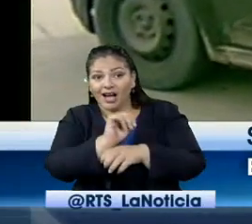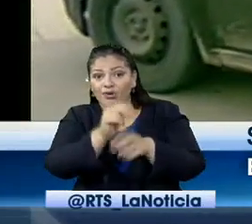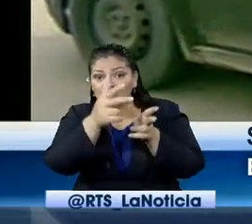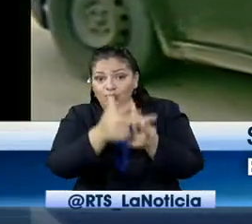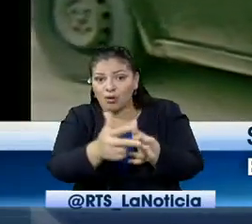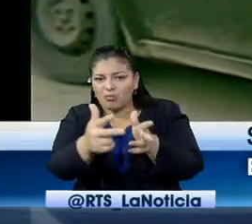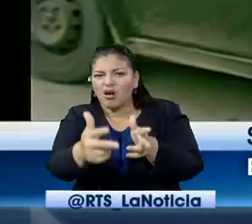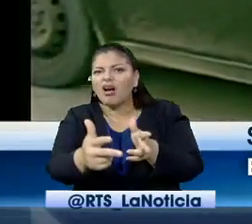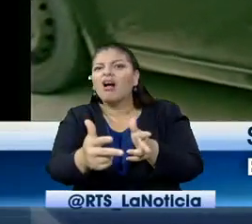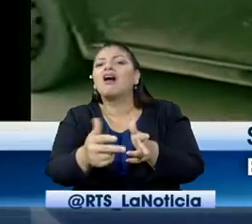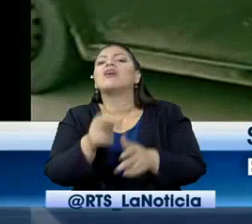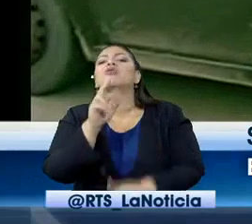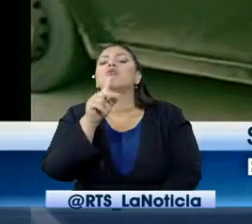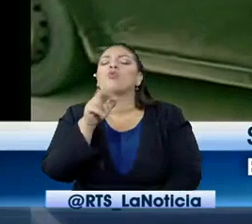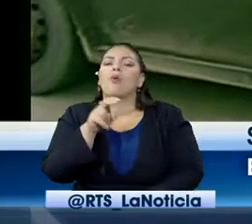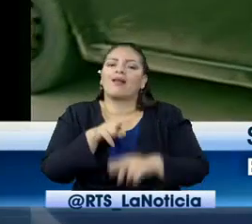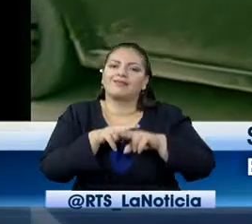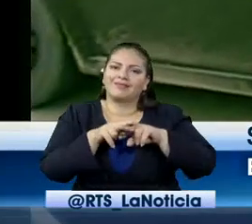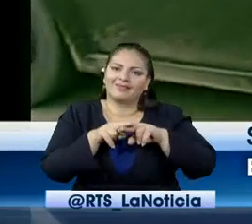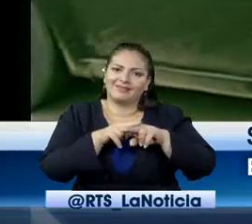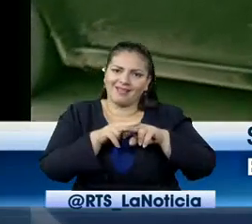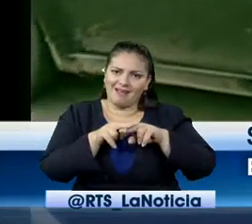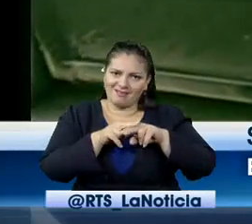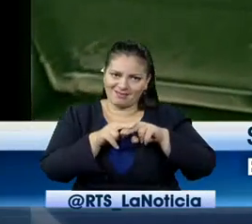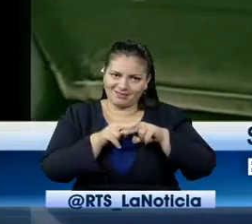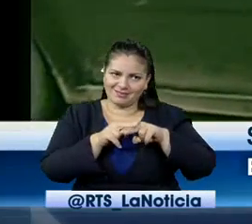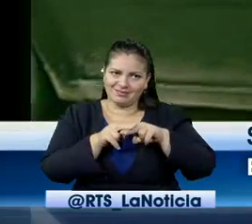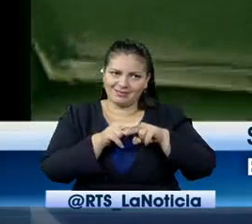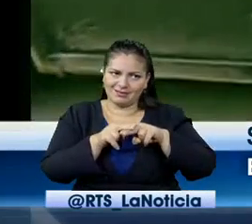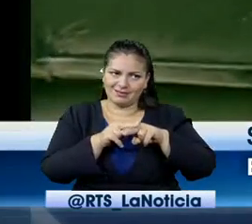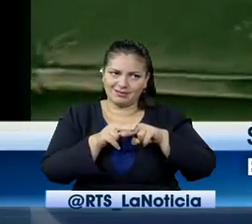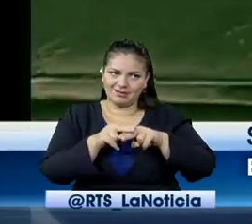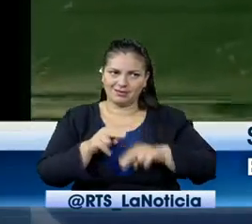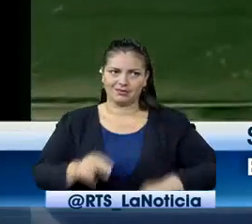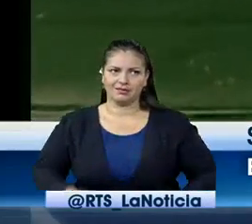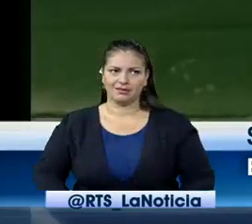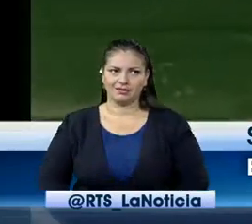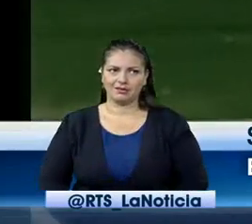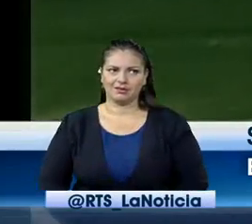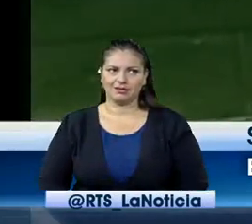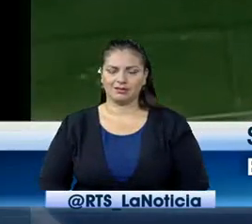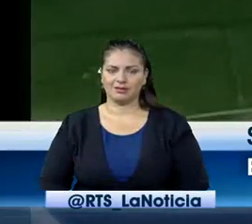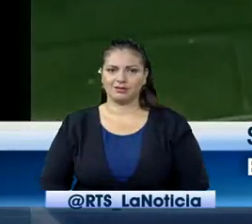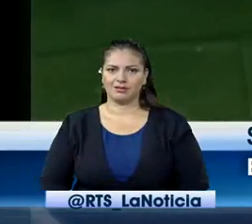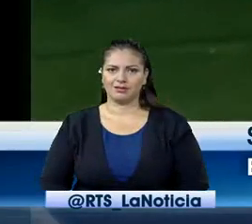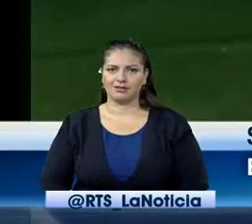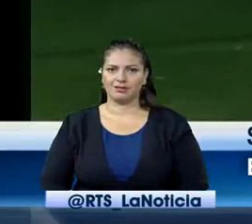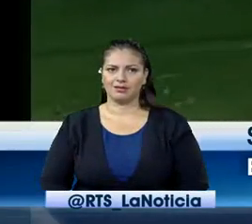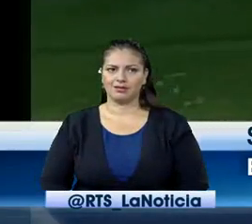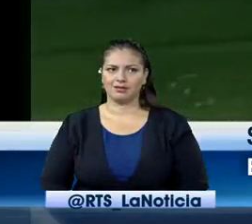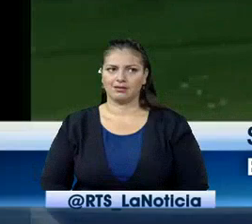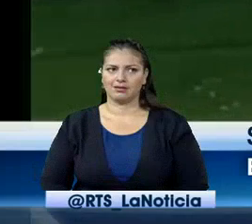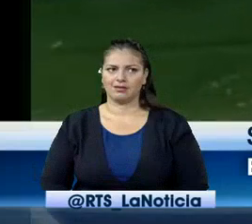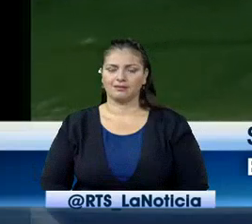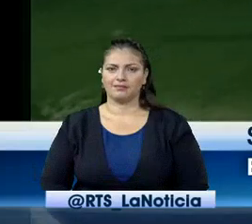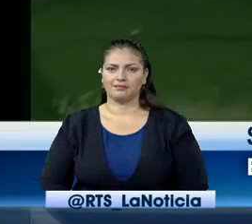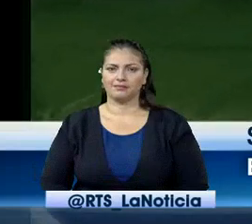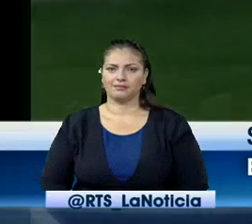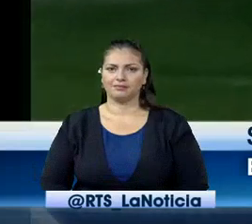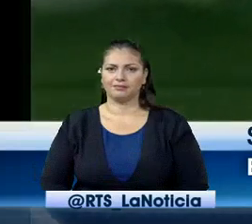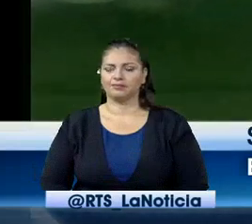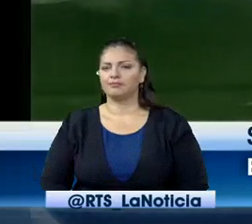vehículos que trabajan o que laboran en esta zona. Por acá viene ingresando otro incluso, por acá viene ingresando otro